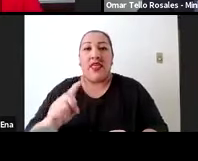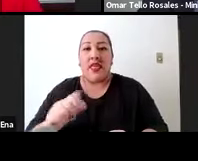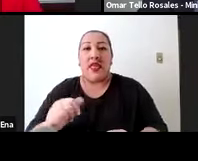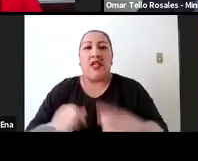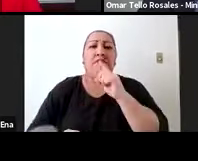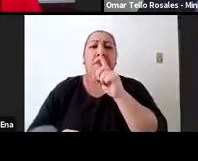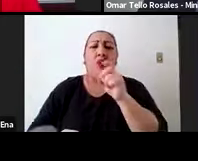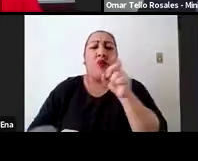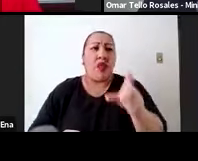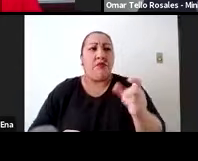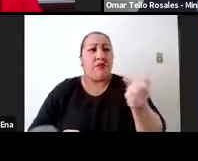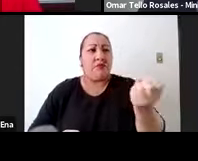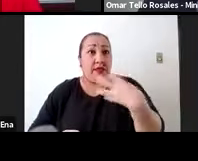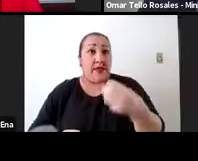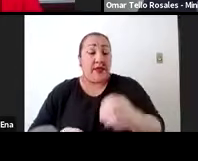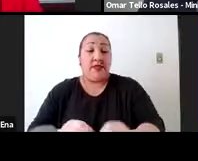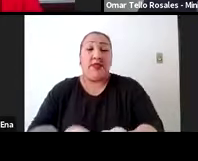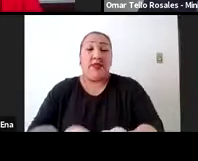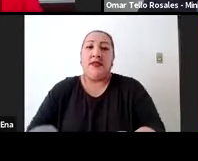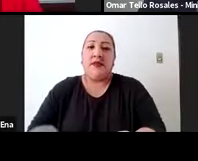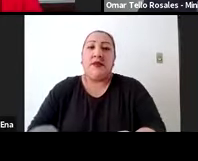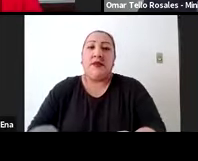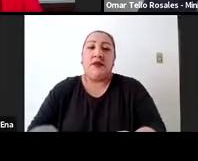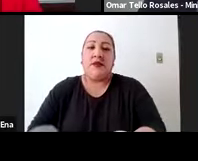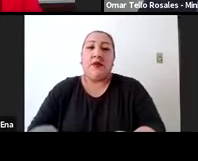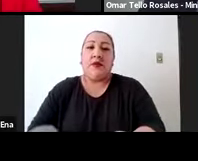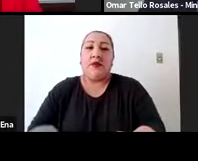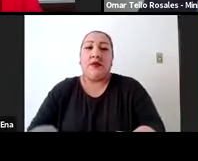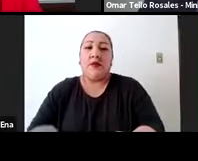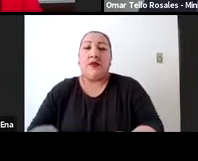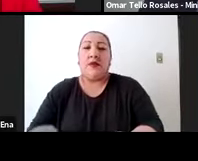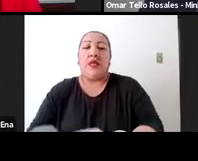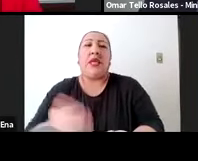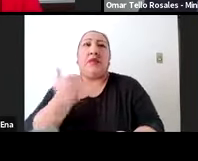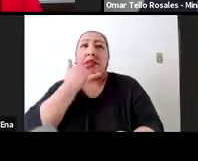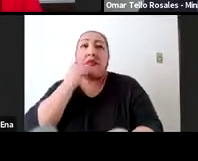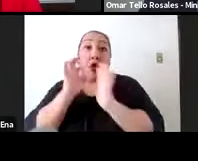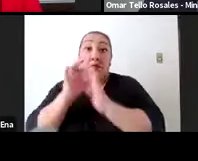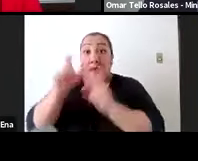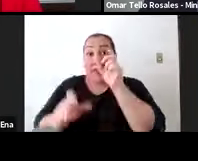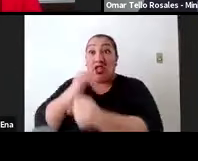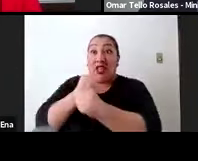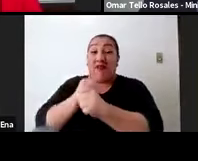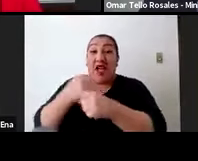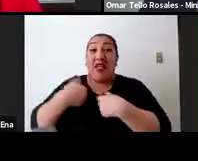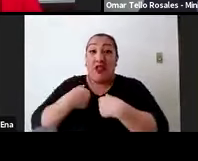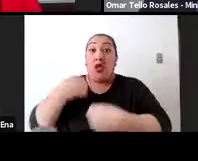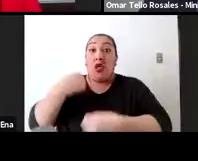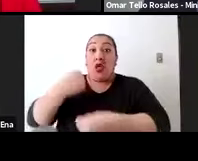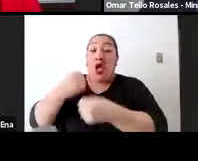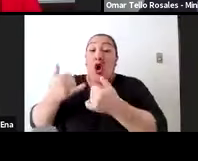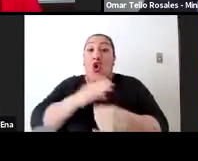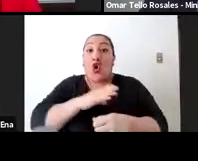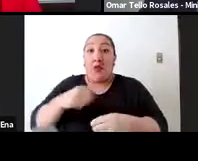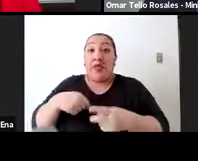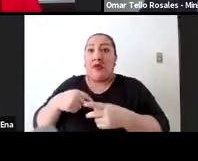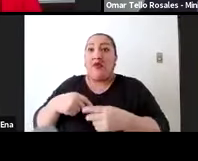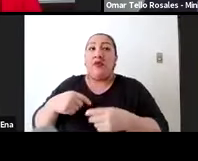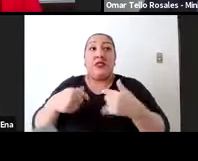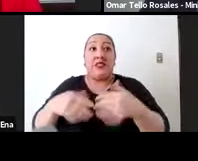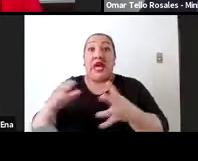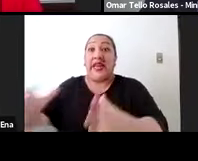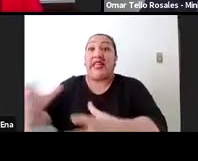nuestros seguidores, ¿qué pasará con los servidores públicos que recibieron las canastas? ¿Y qué pasará también con